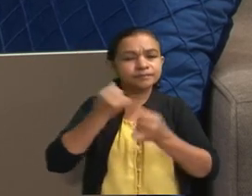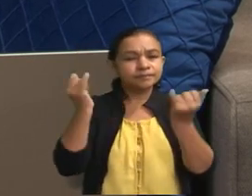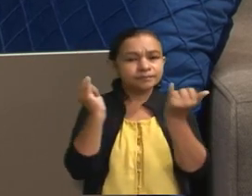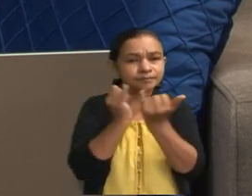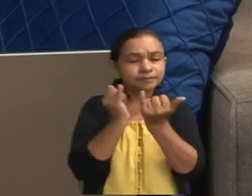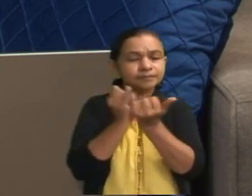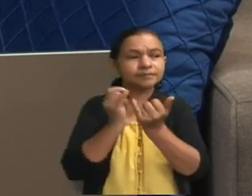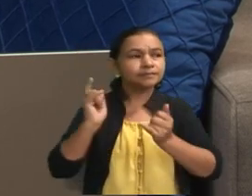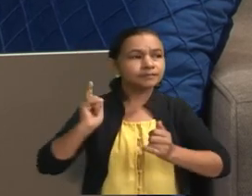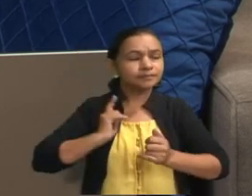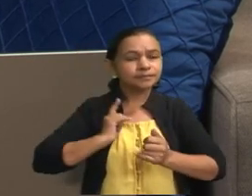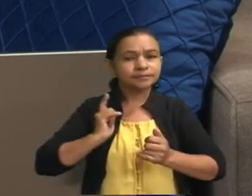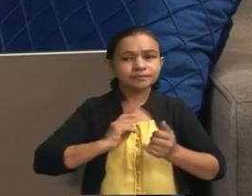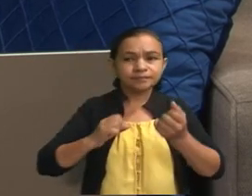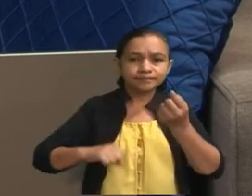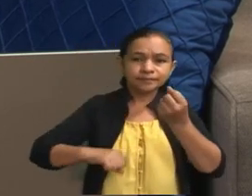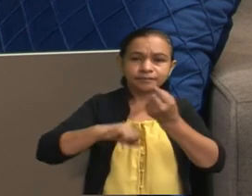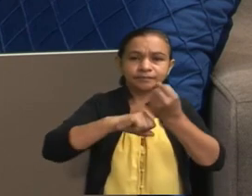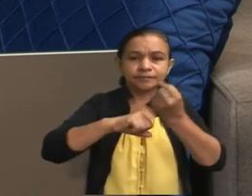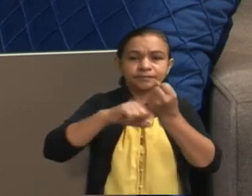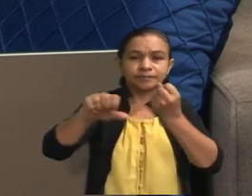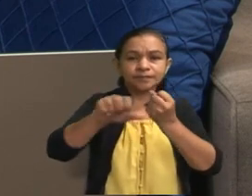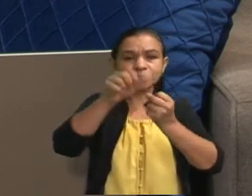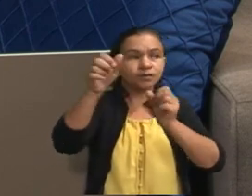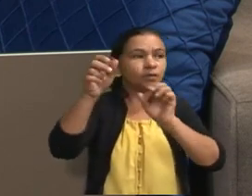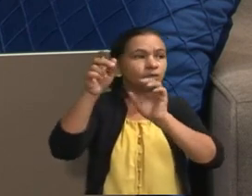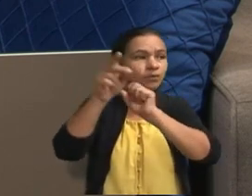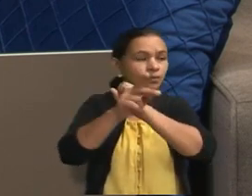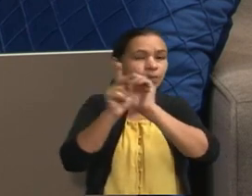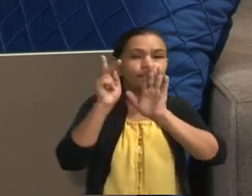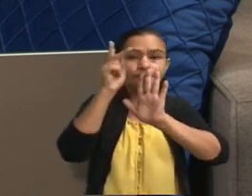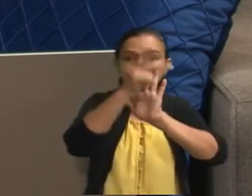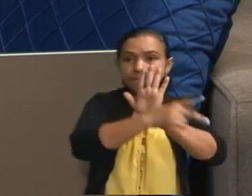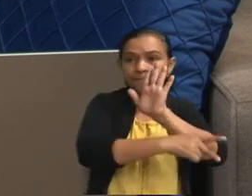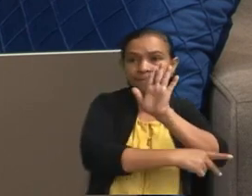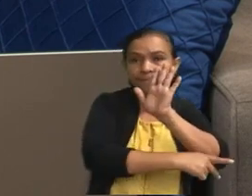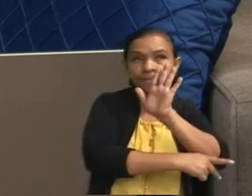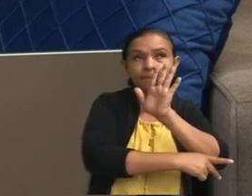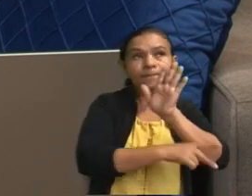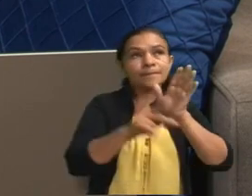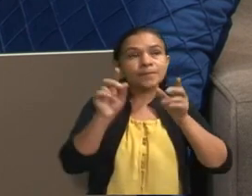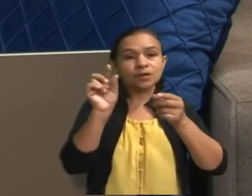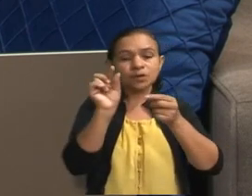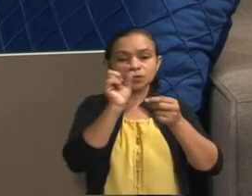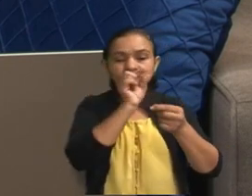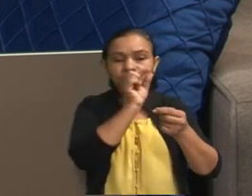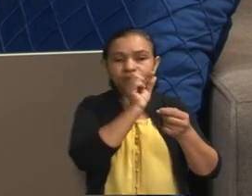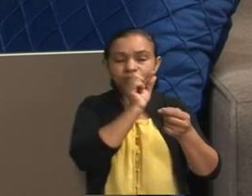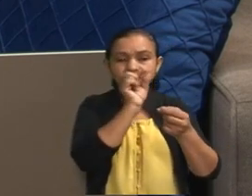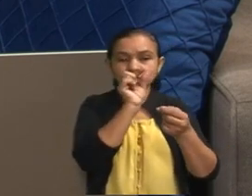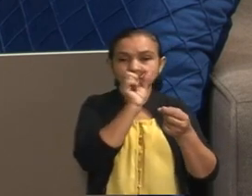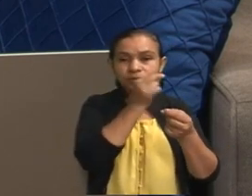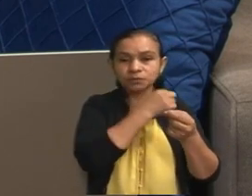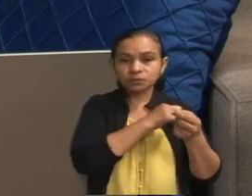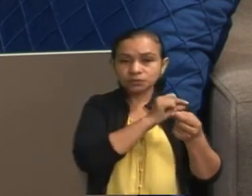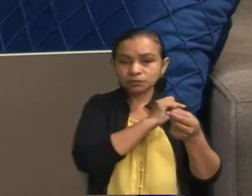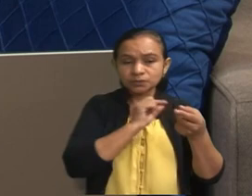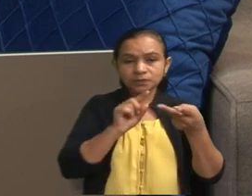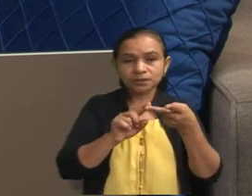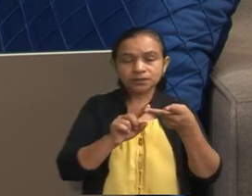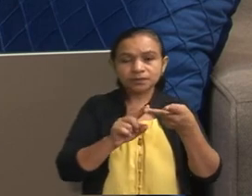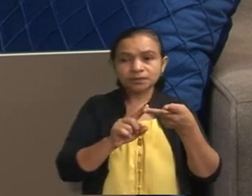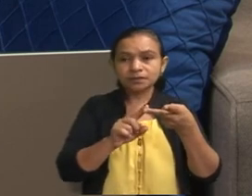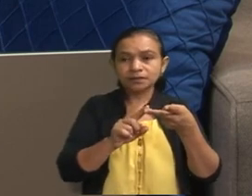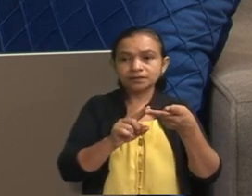tuvimos apoyo de otros países. Estamos cooperando con Suiza. Suiza nos ayuda en el software